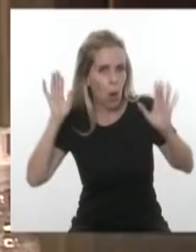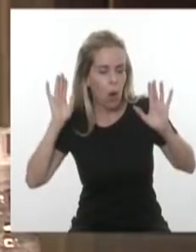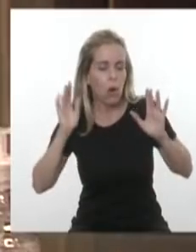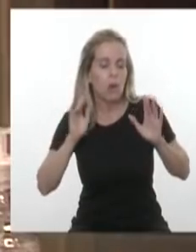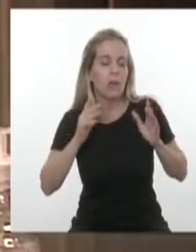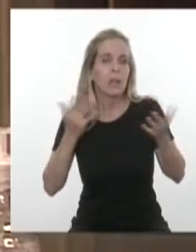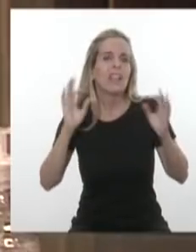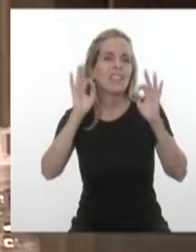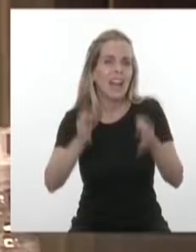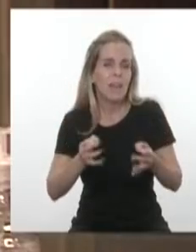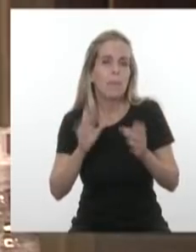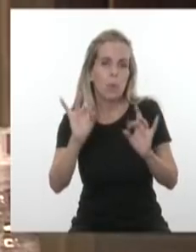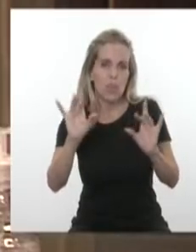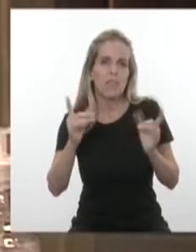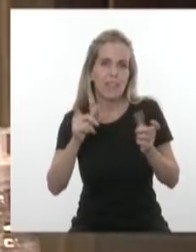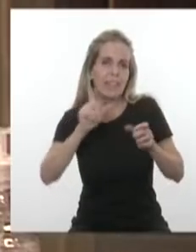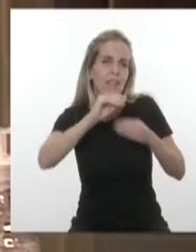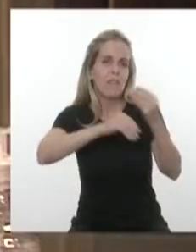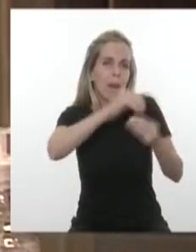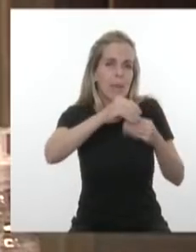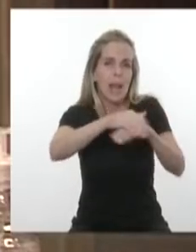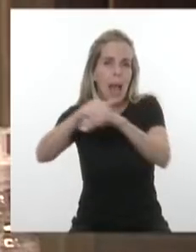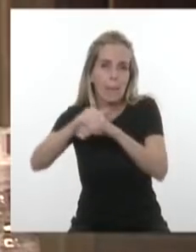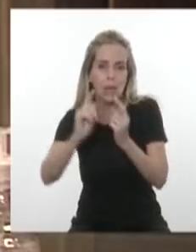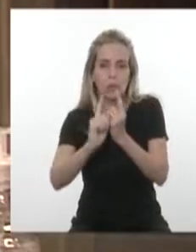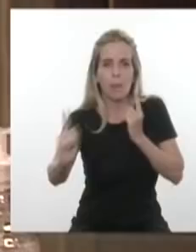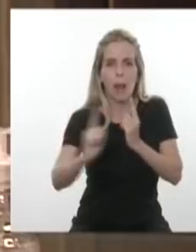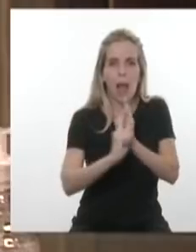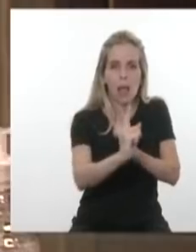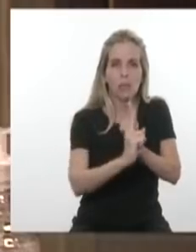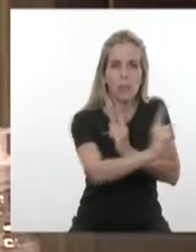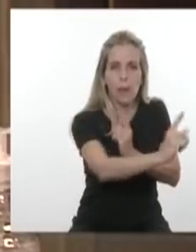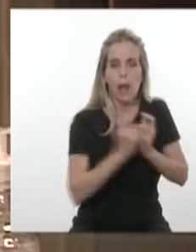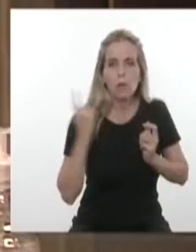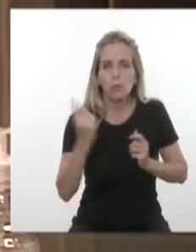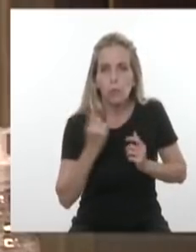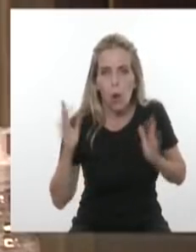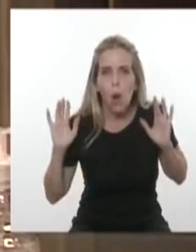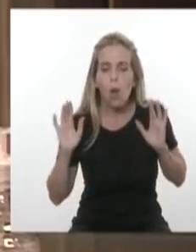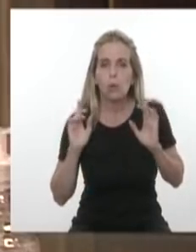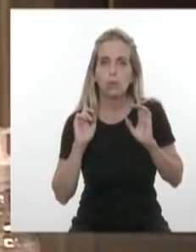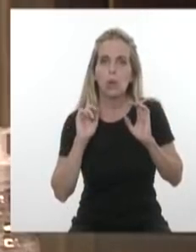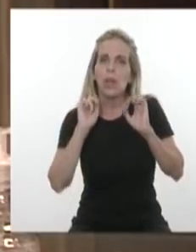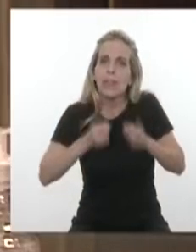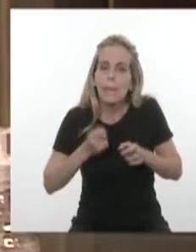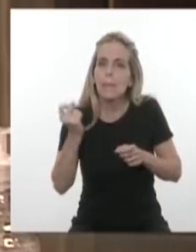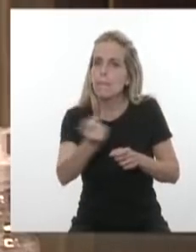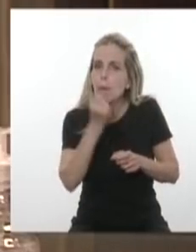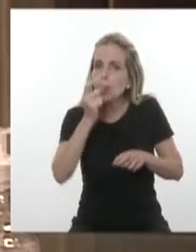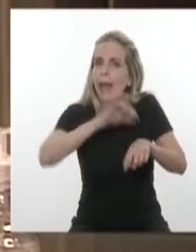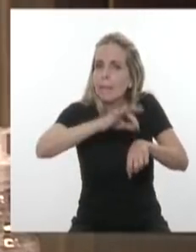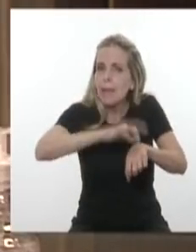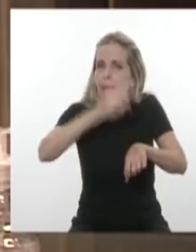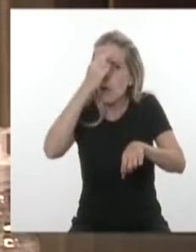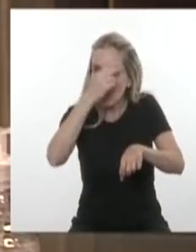afectos sé muy bien del trabajo solidario de quienes cuidan a las personas mayores sea del